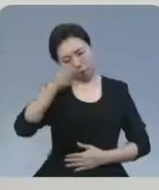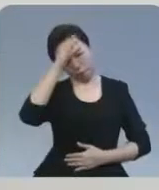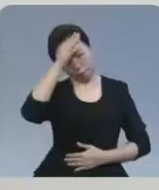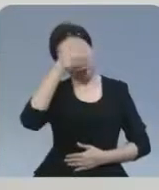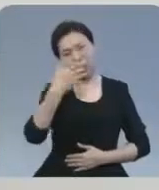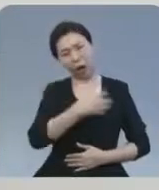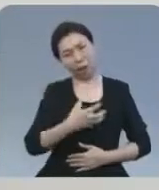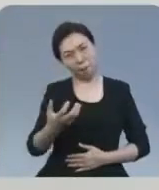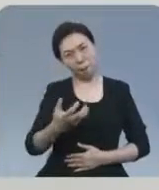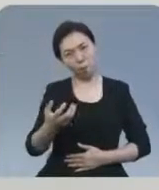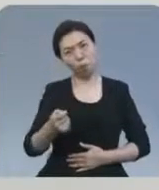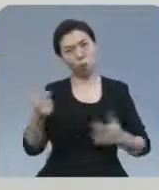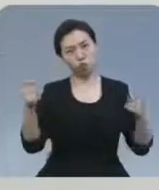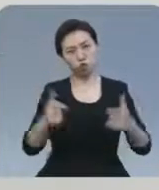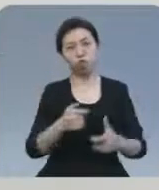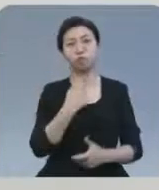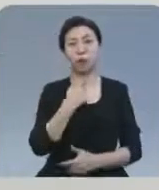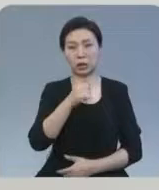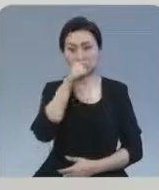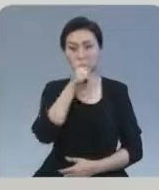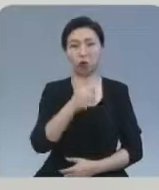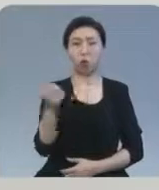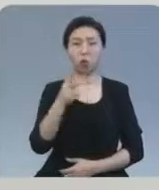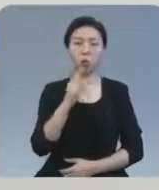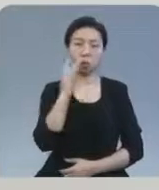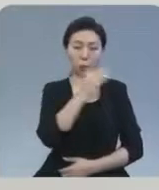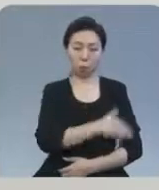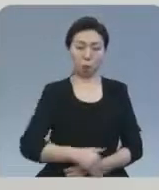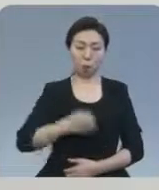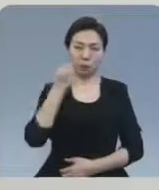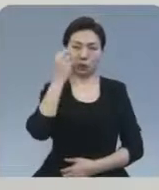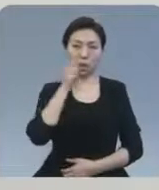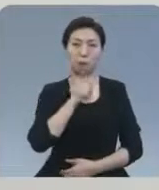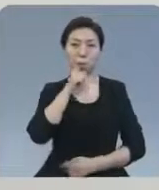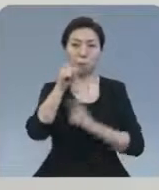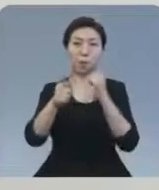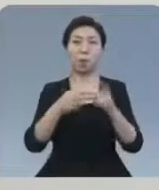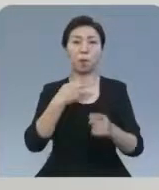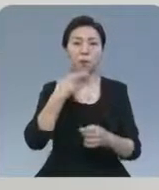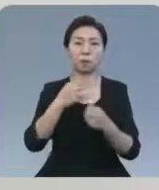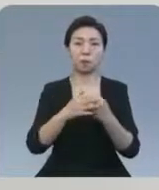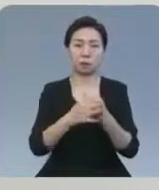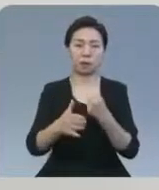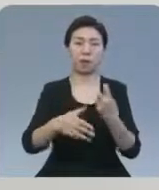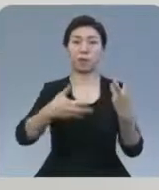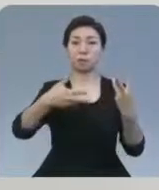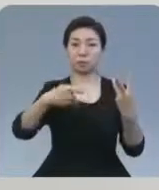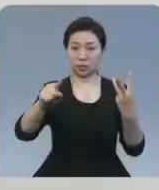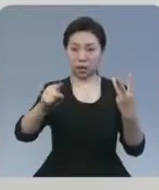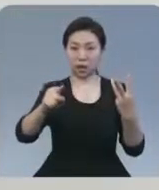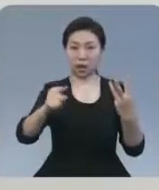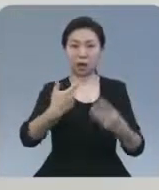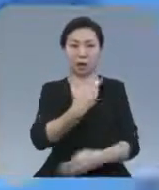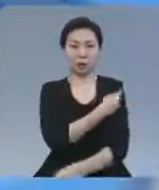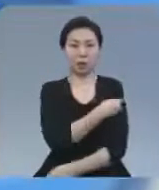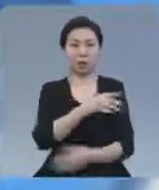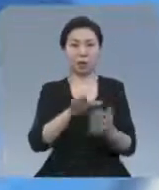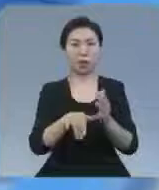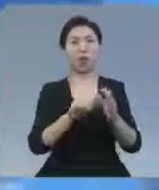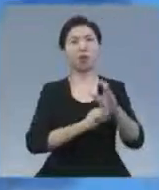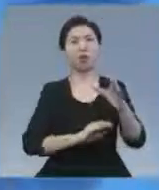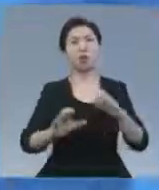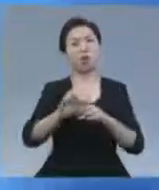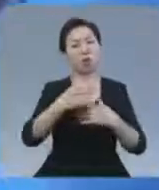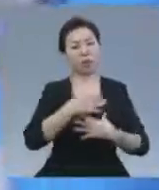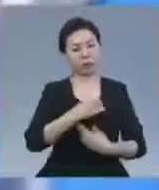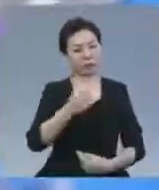incluidos aquellos que hayan presentado reacciones adversas durante las primeras en caso de la vacuna fai ser varios